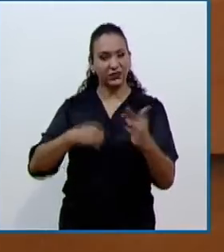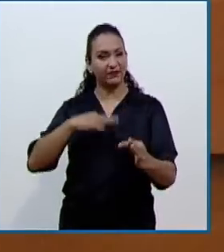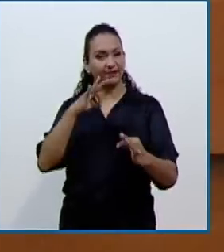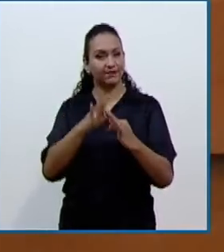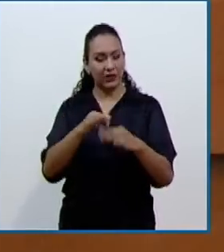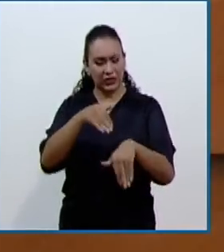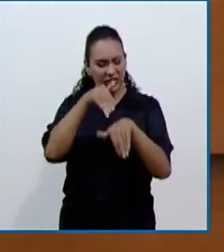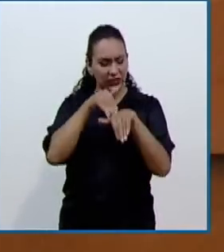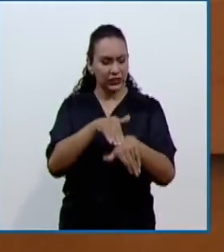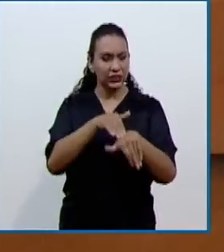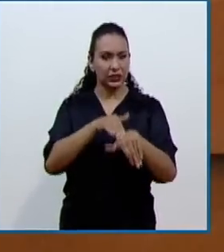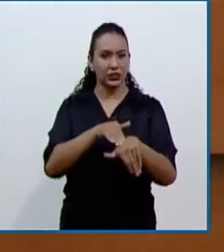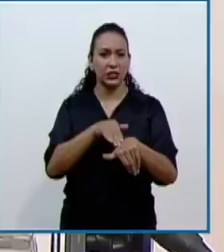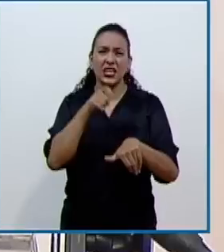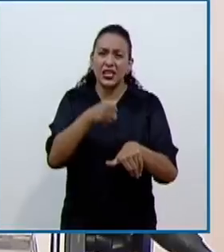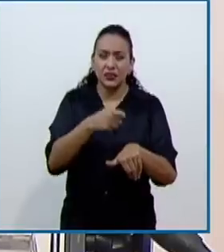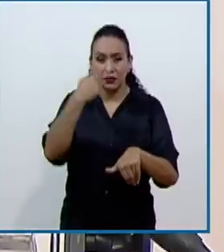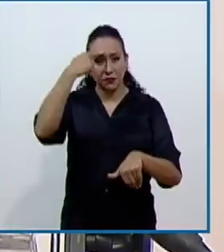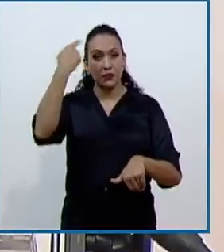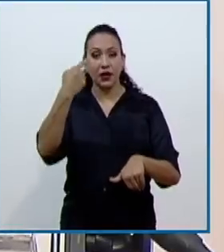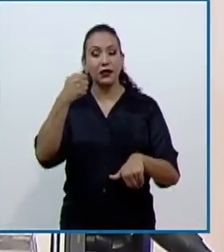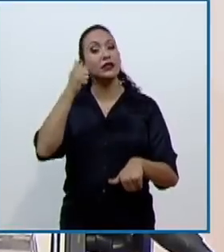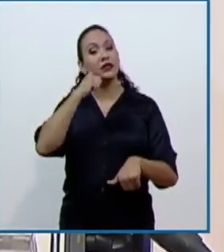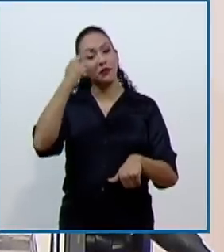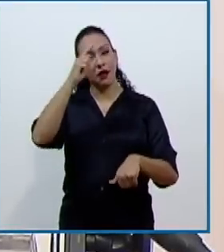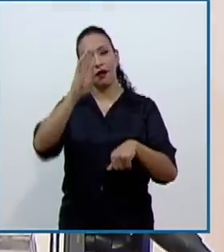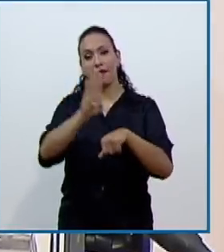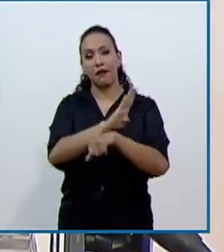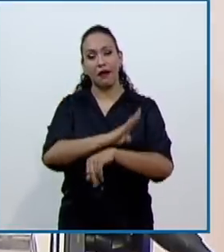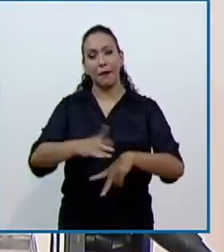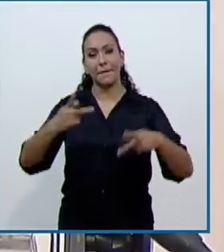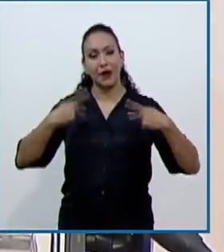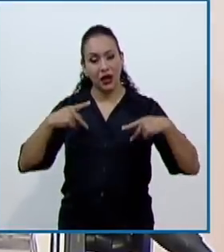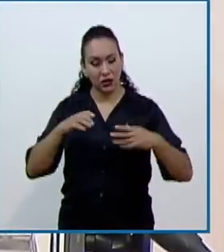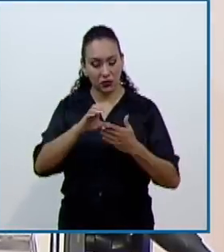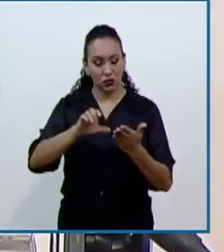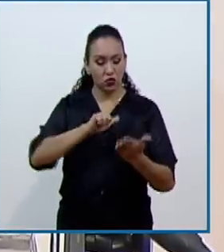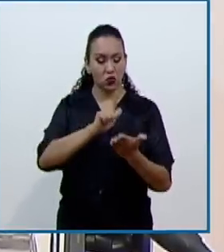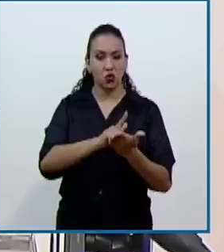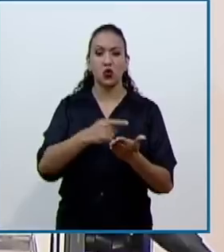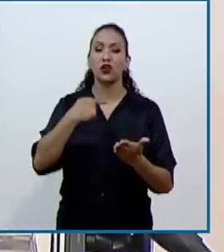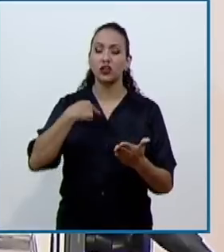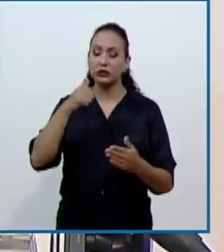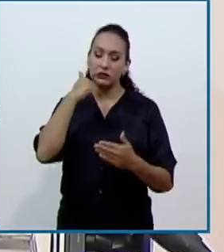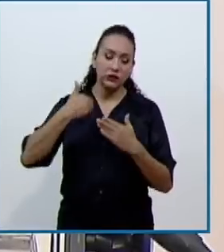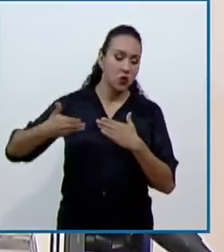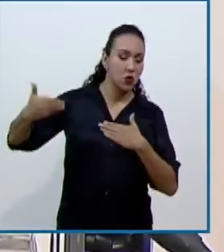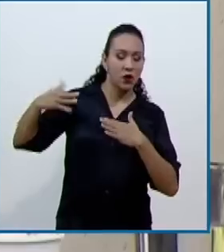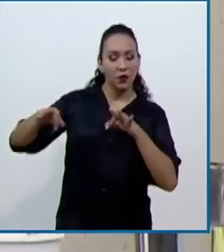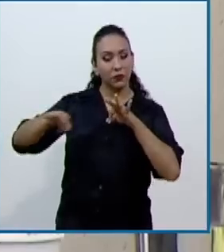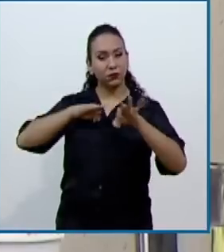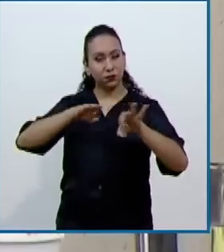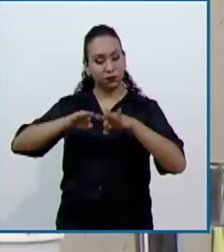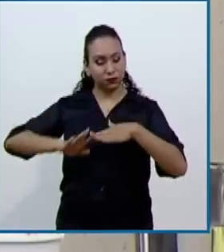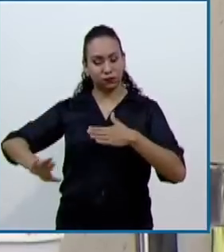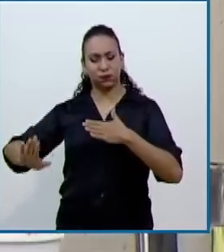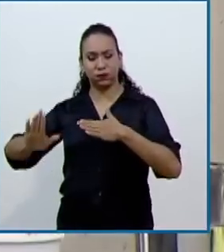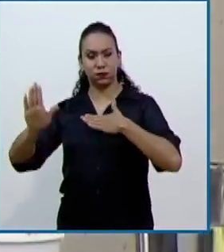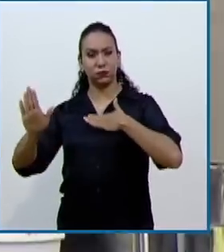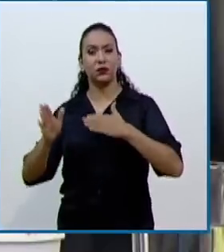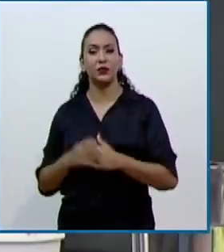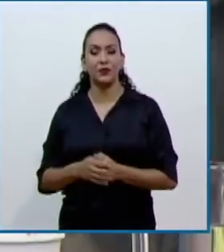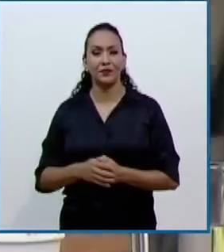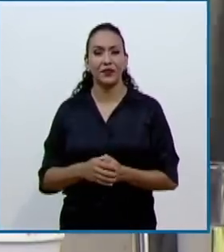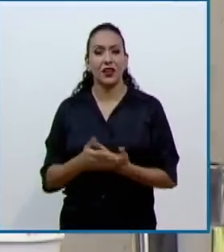todo por el bien y prosperidad de la Unión. Hacer guardar la Constitución, a lo que me he entregado devotamente, implica preservar su